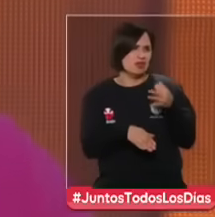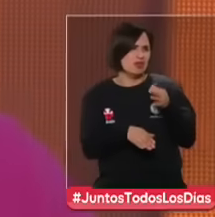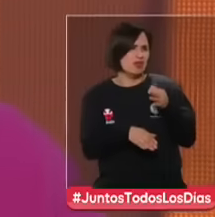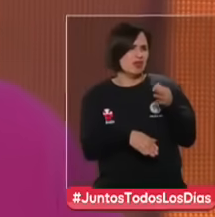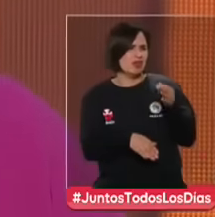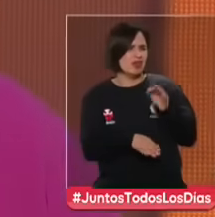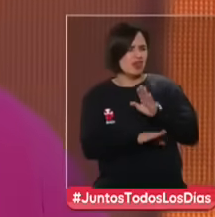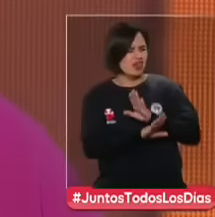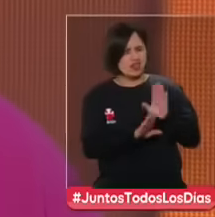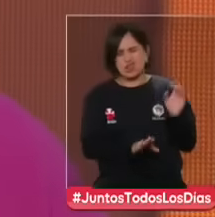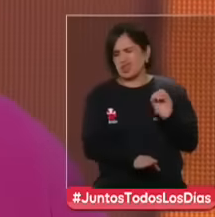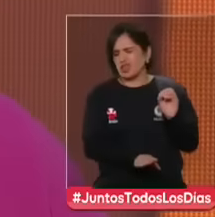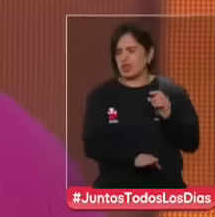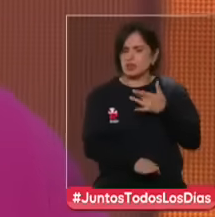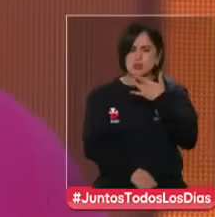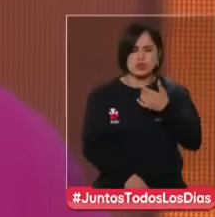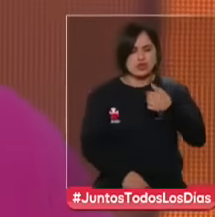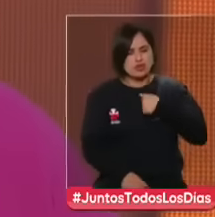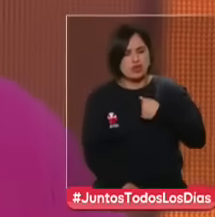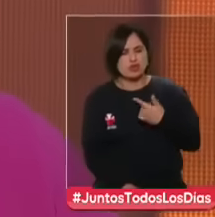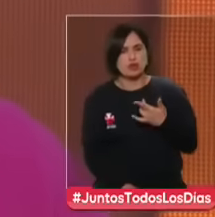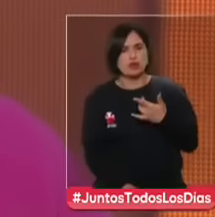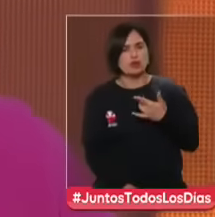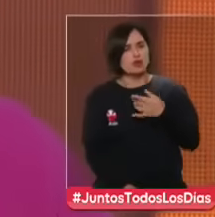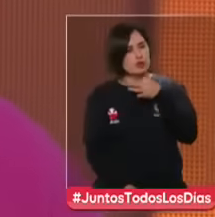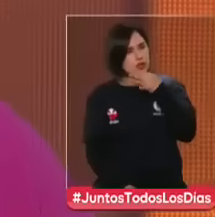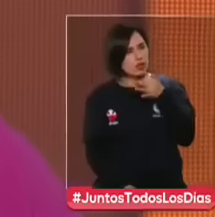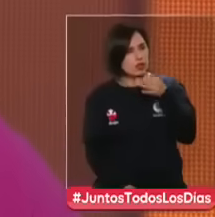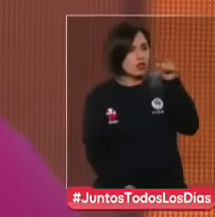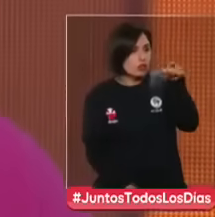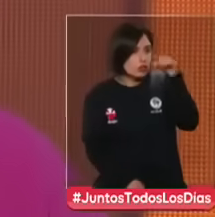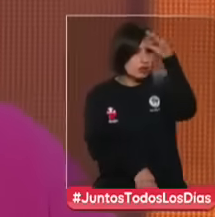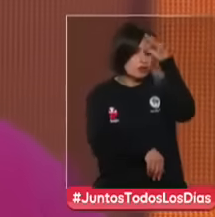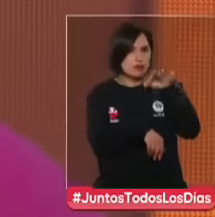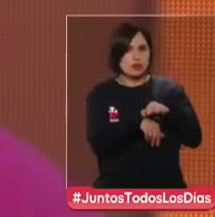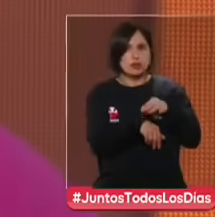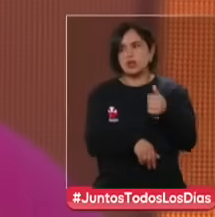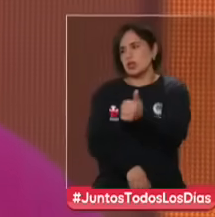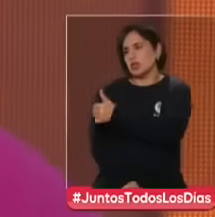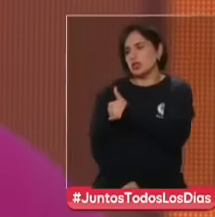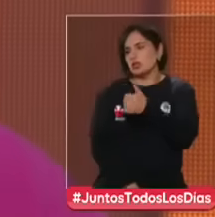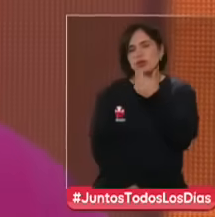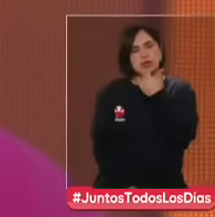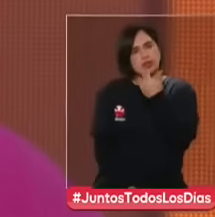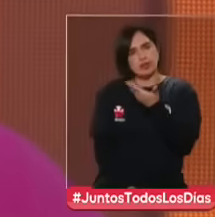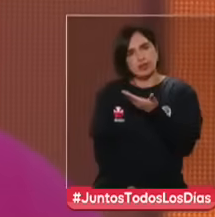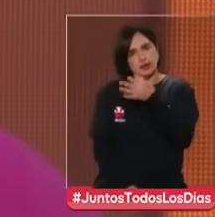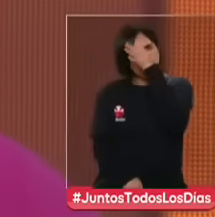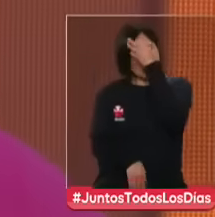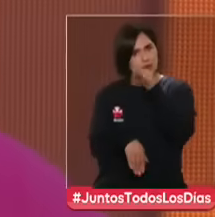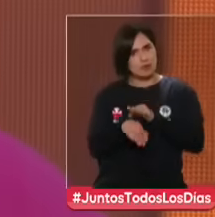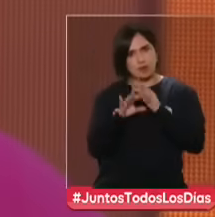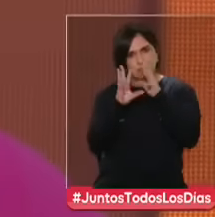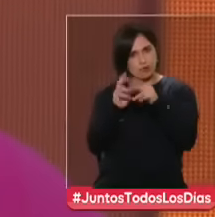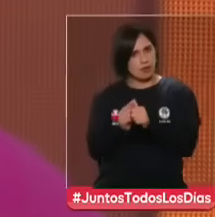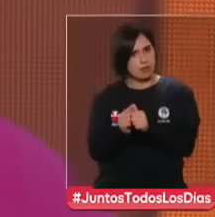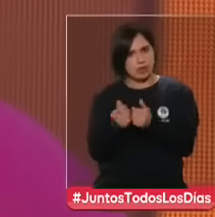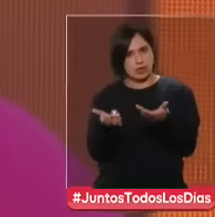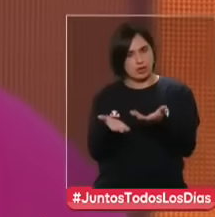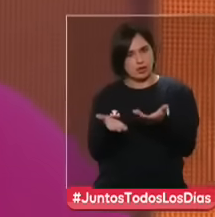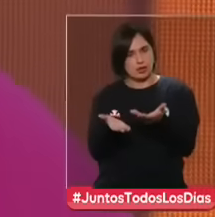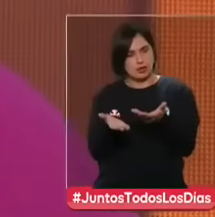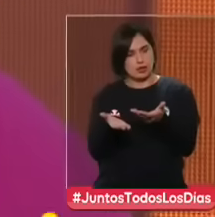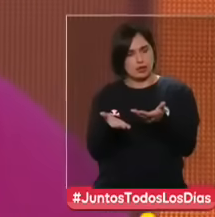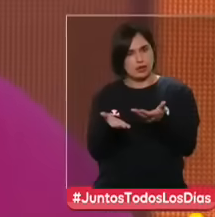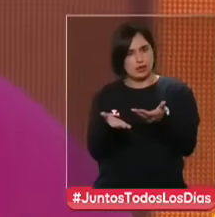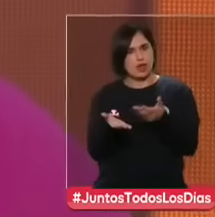nada, que por qué a ella, yo le dije, hija, te enfermaste tú y nos enfermamos todos. Todos como familia estamos enfermos y de